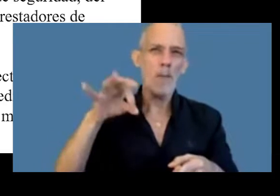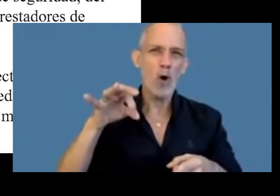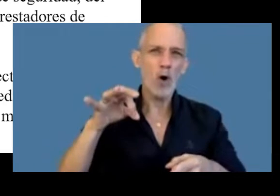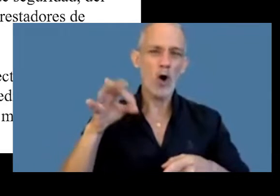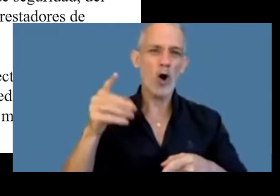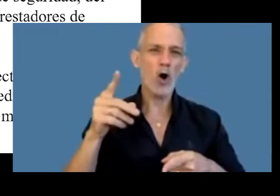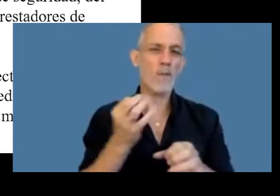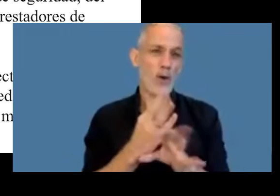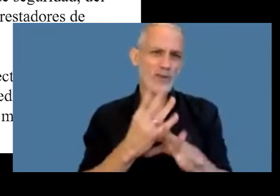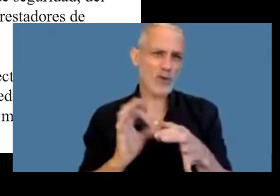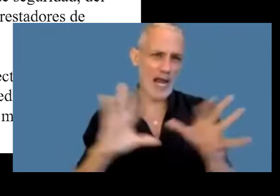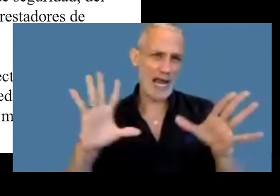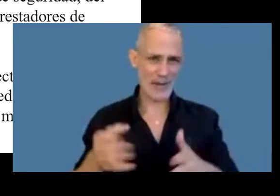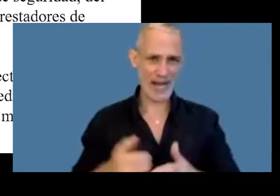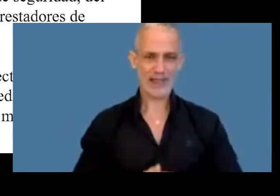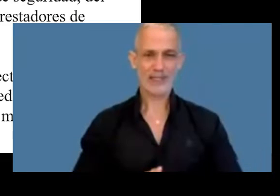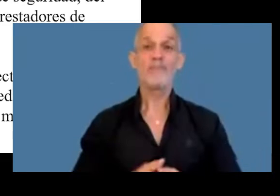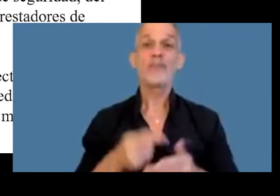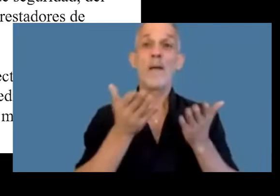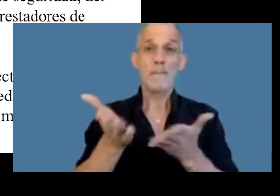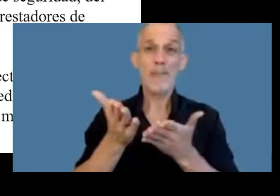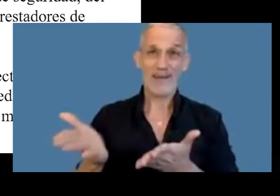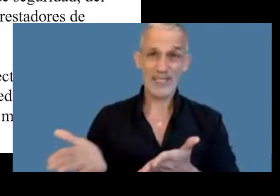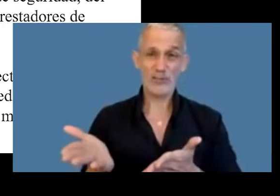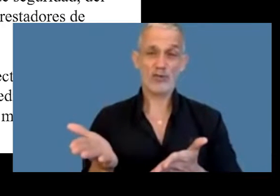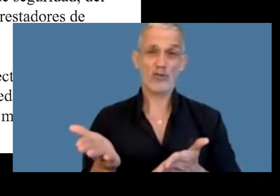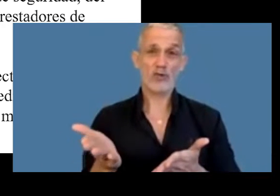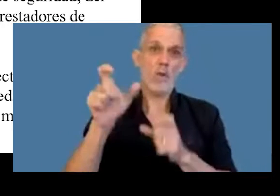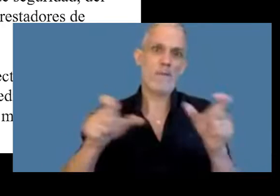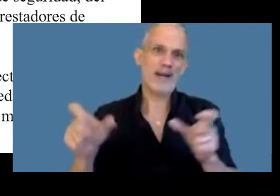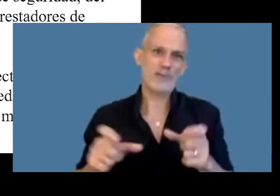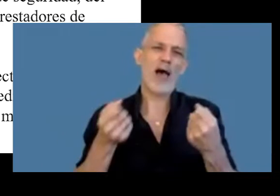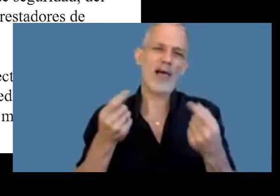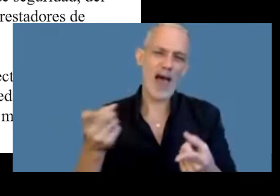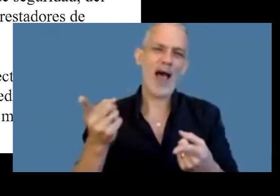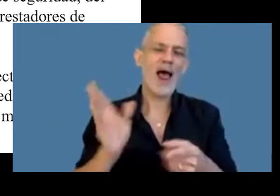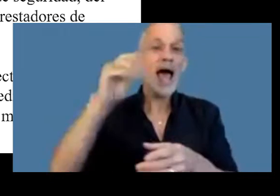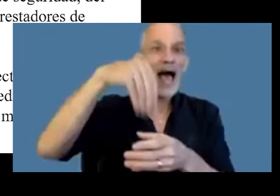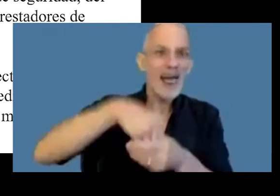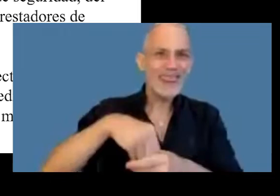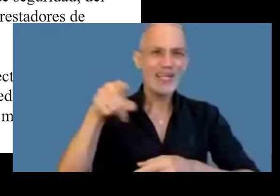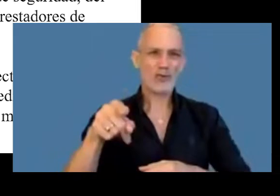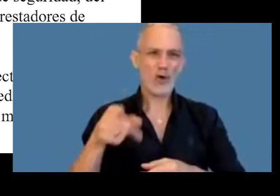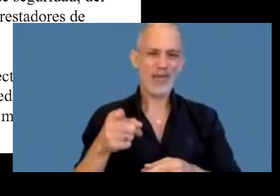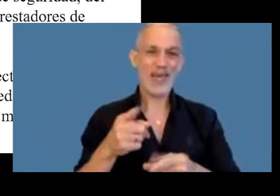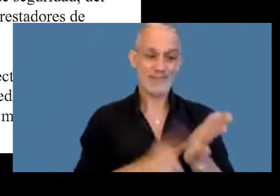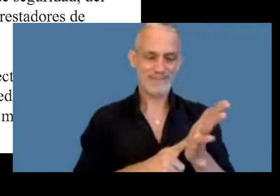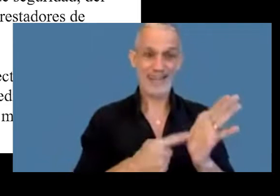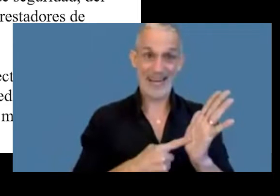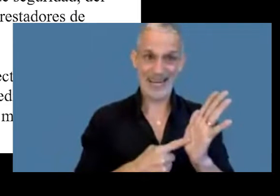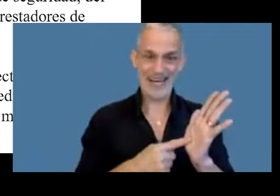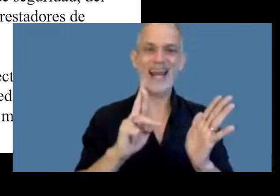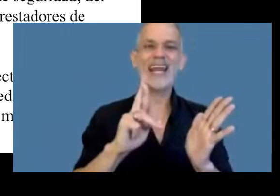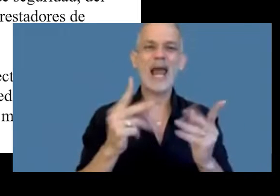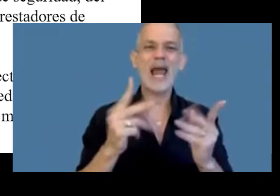liberales. Los beneficios o beneficiarios que van a quedar alcanzados es justamente a por qué